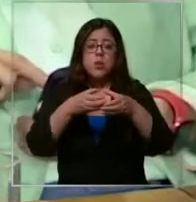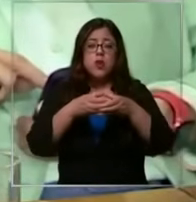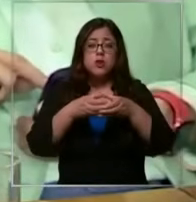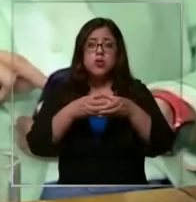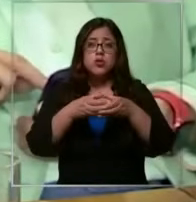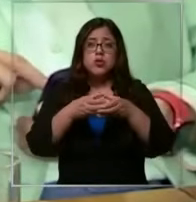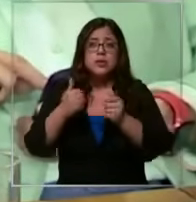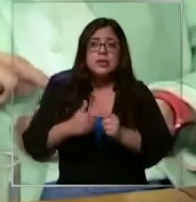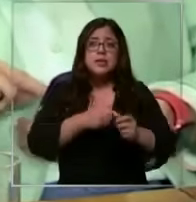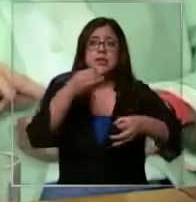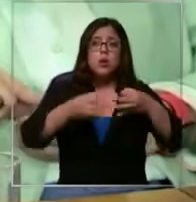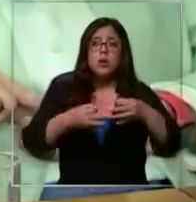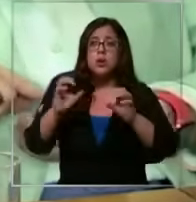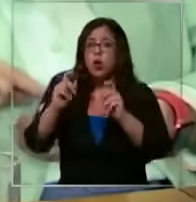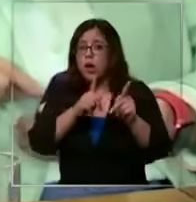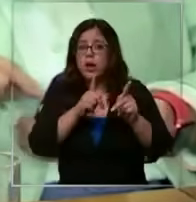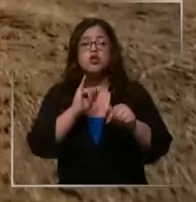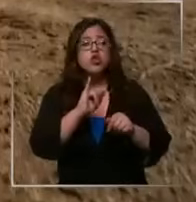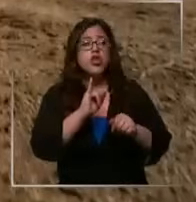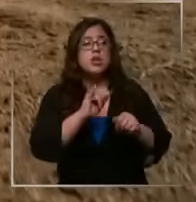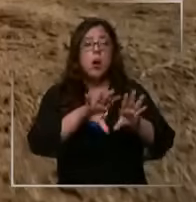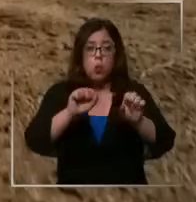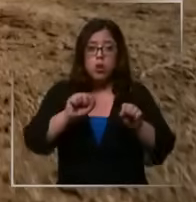Ministerio. Ya, hay acuerdo.